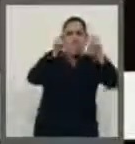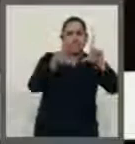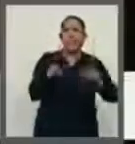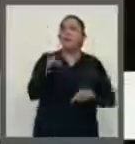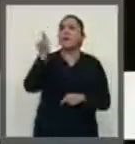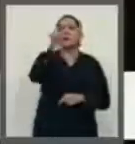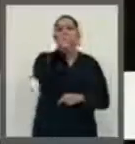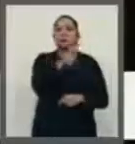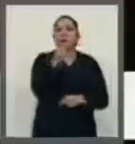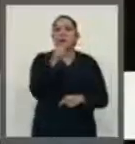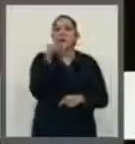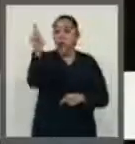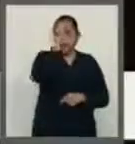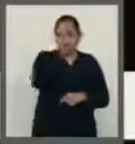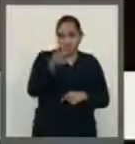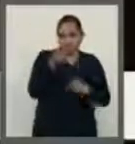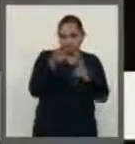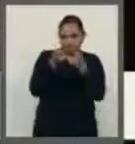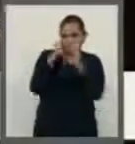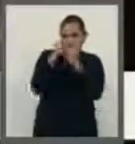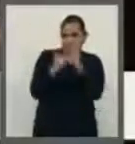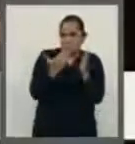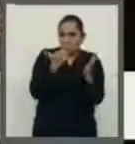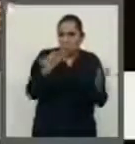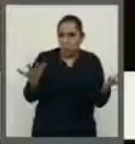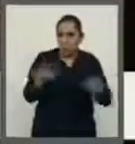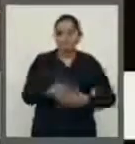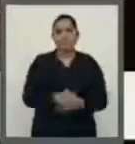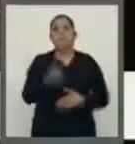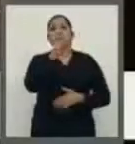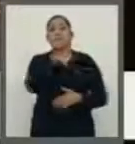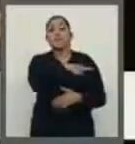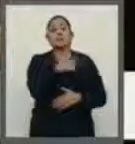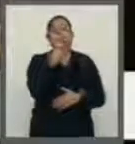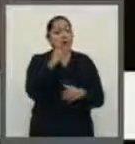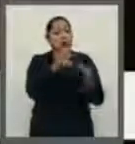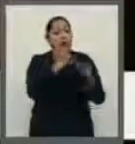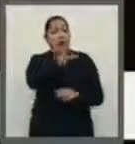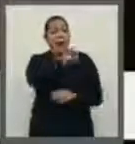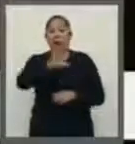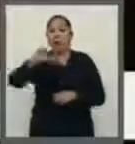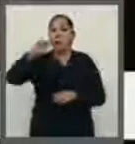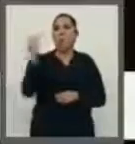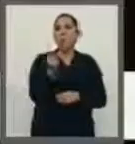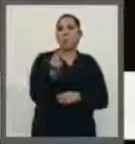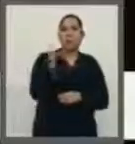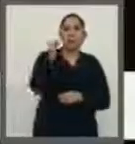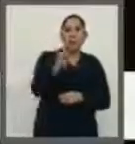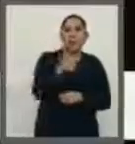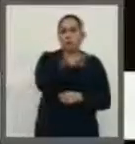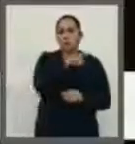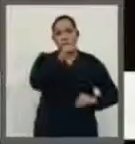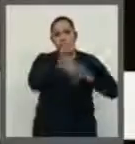Tampoco se regula. Medios emergentes, en un caso de emergencia, el perifoneo tampoco se regula.